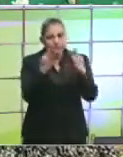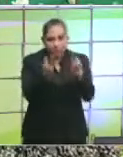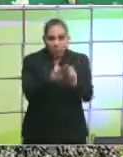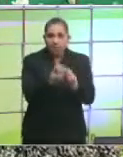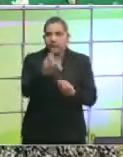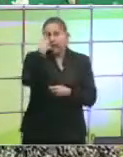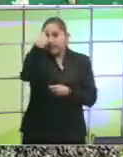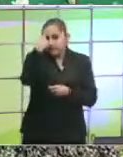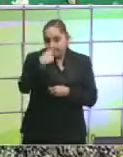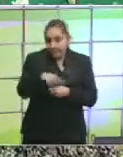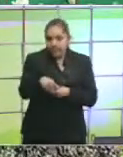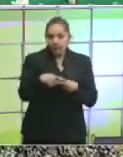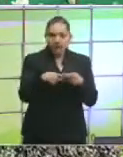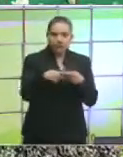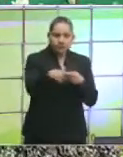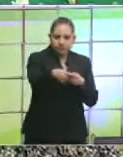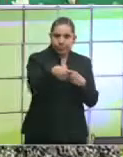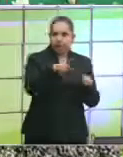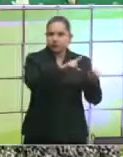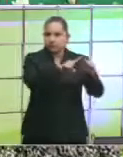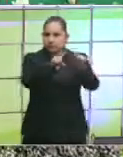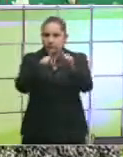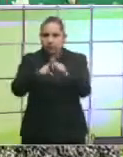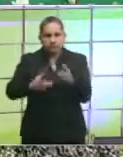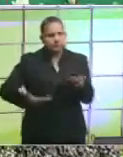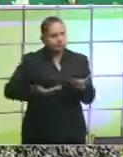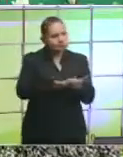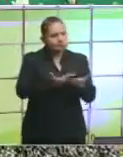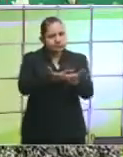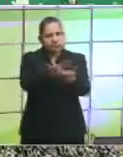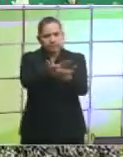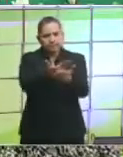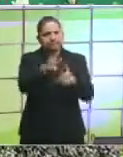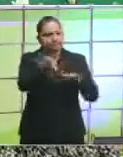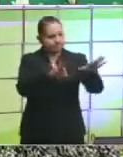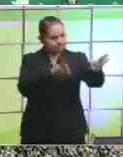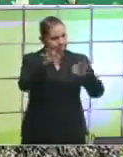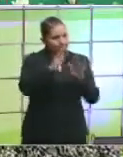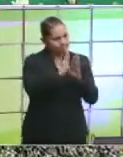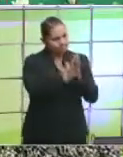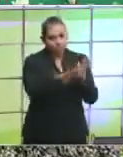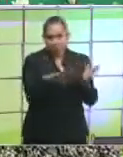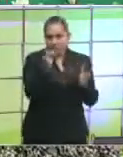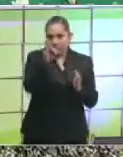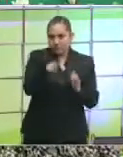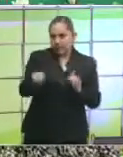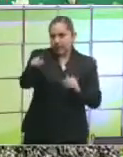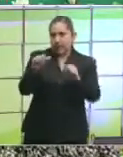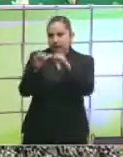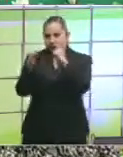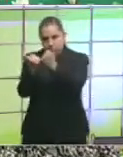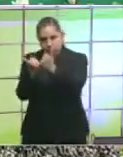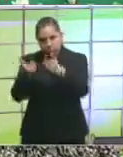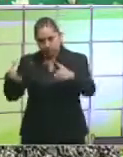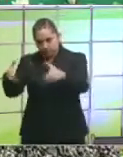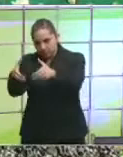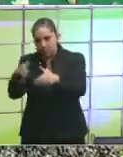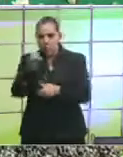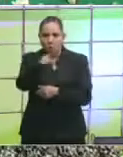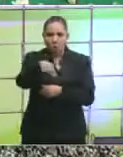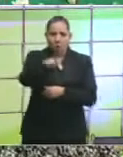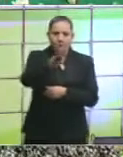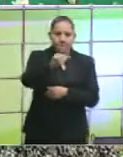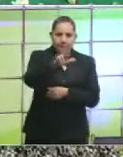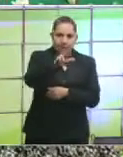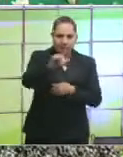esas condiciones de amicus curiae simplemente el agua la de la asociación tal o la barra tal o muchas bienes de las